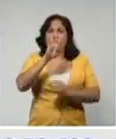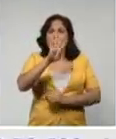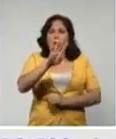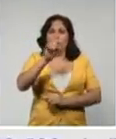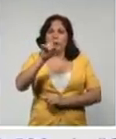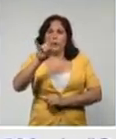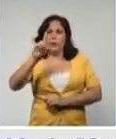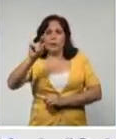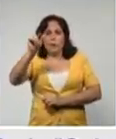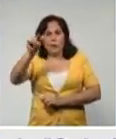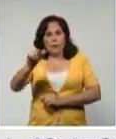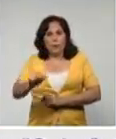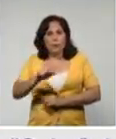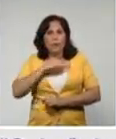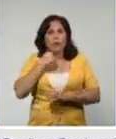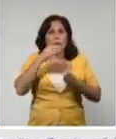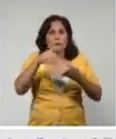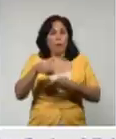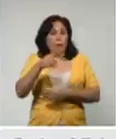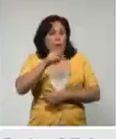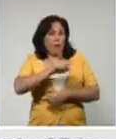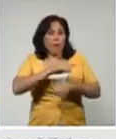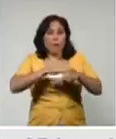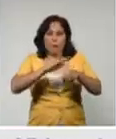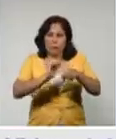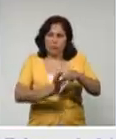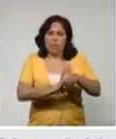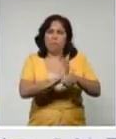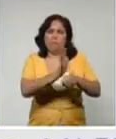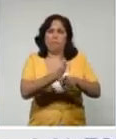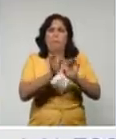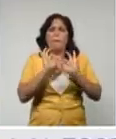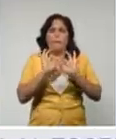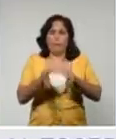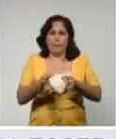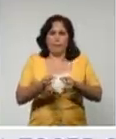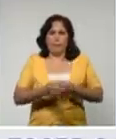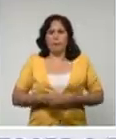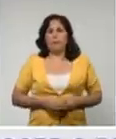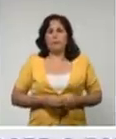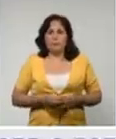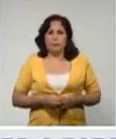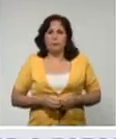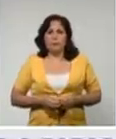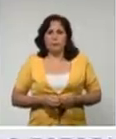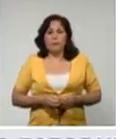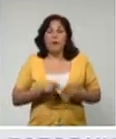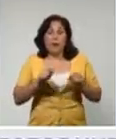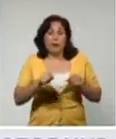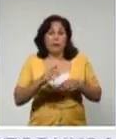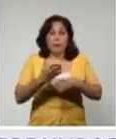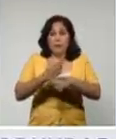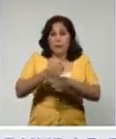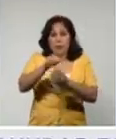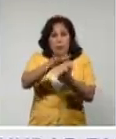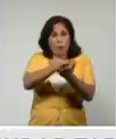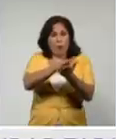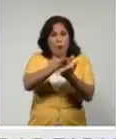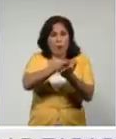5.419 personas como consecuencia de esta enfermedad, lo cual da un acumulado